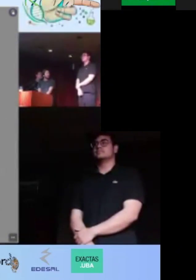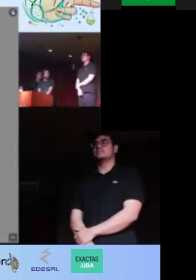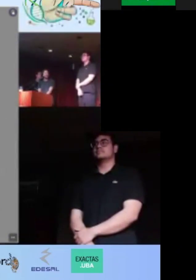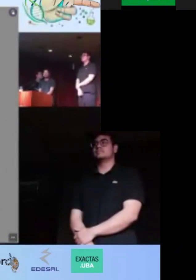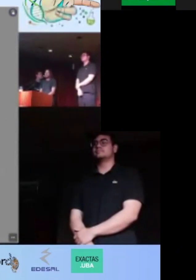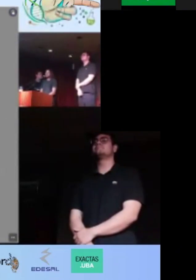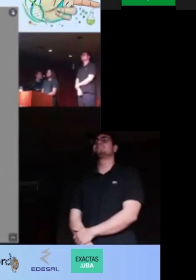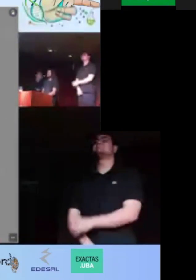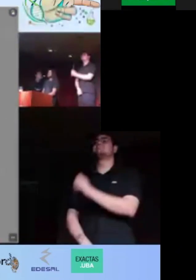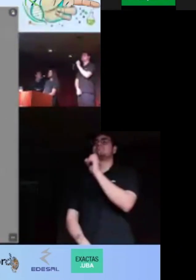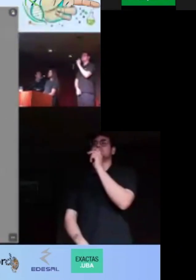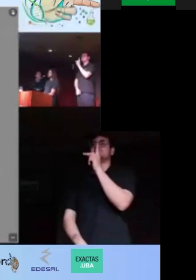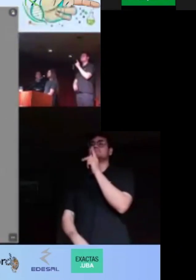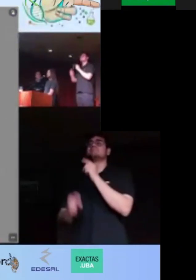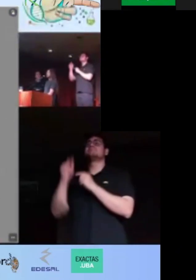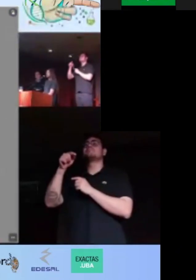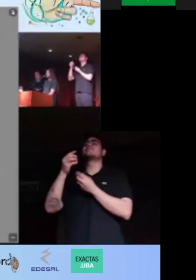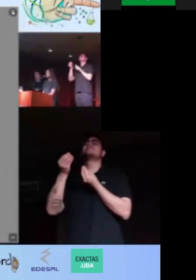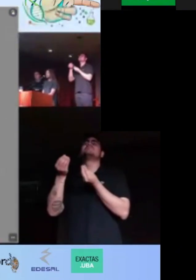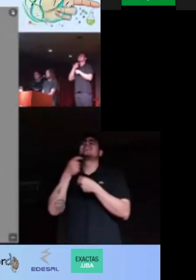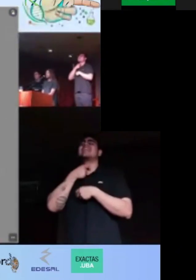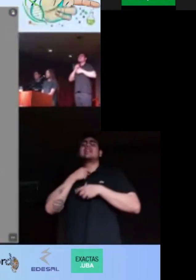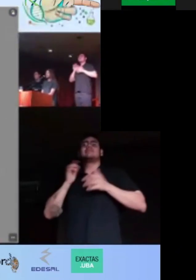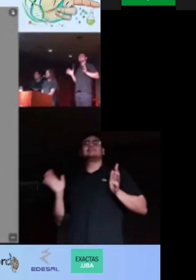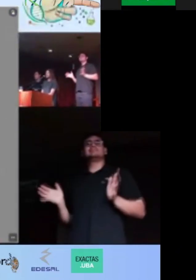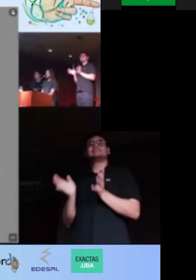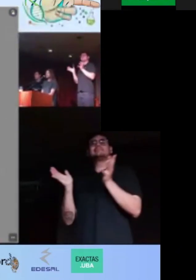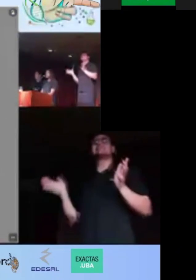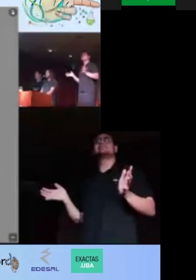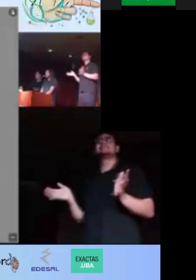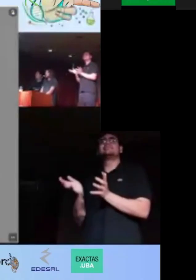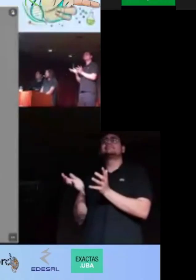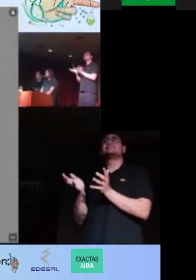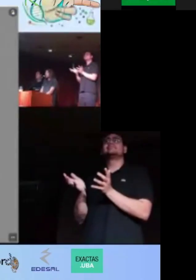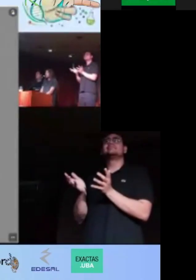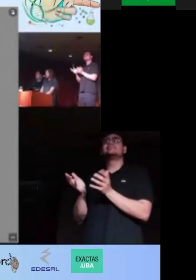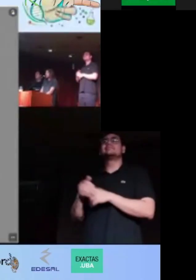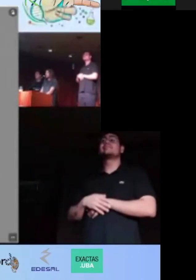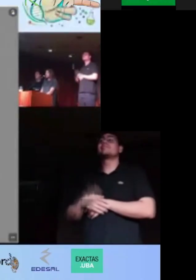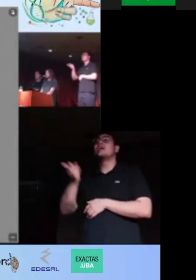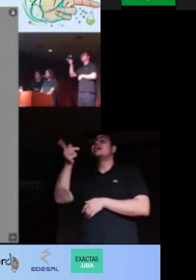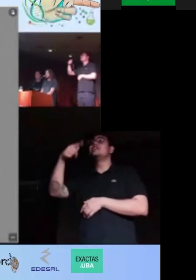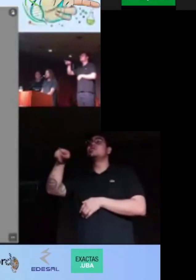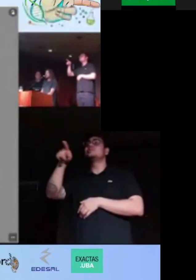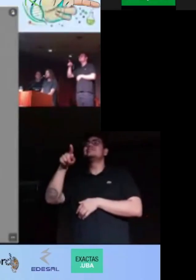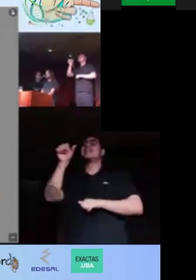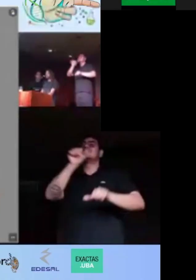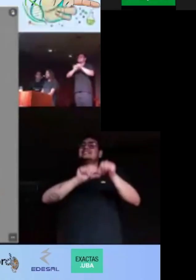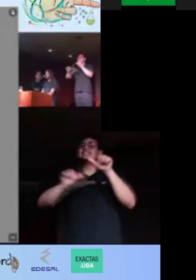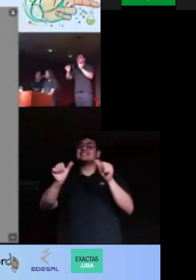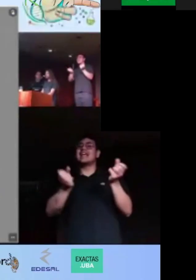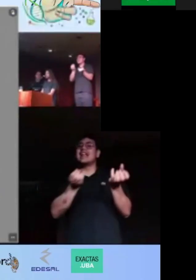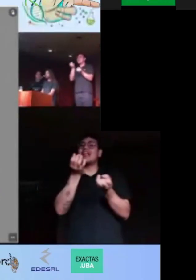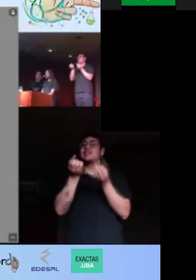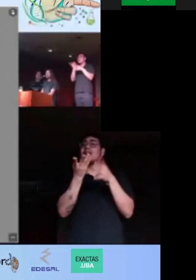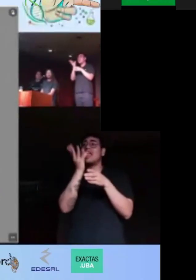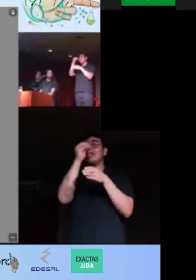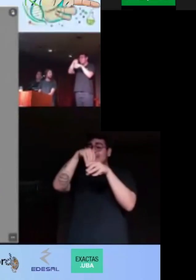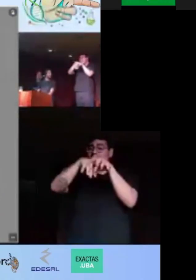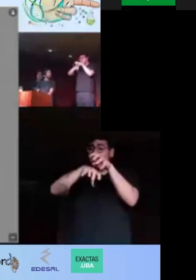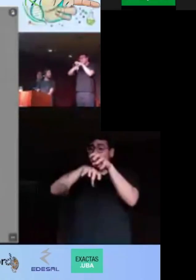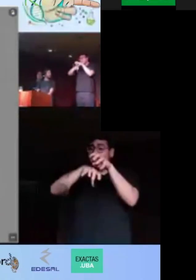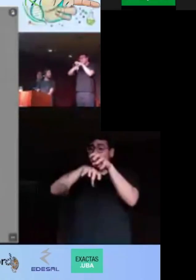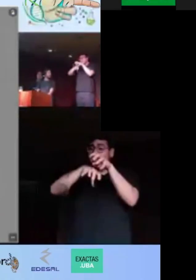Ahí está. Hemos intentado promover eh, esta ampliación del vocabulario en las ciencias naturales, pero particularmente en la